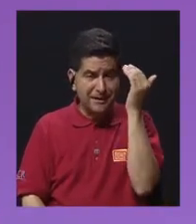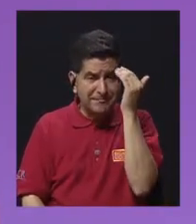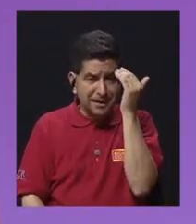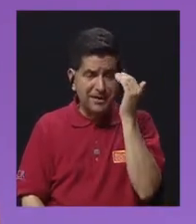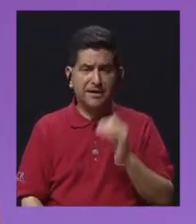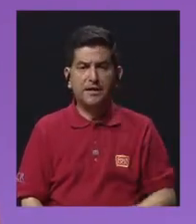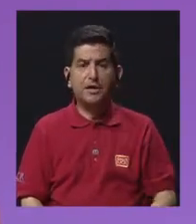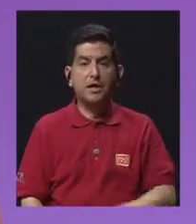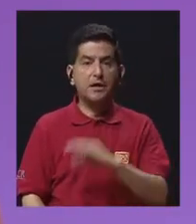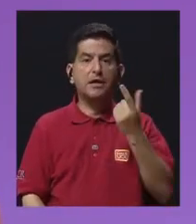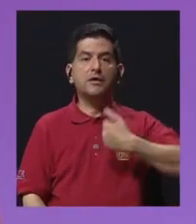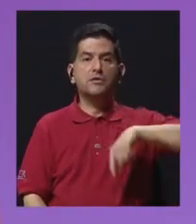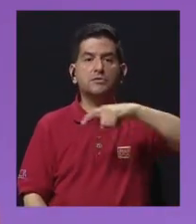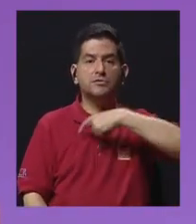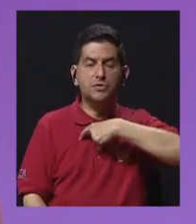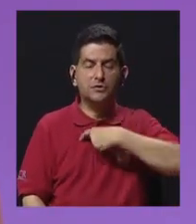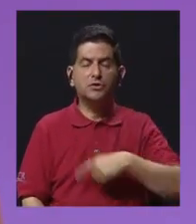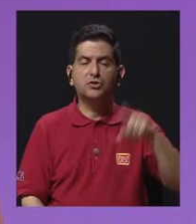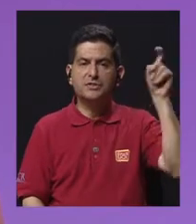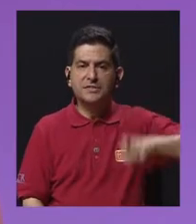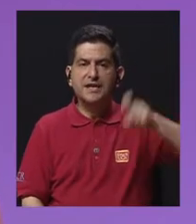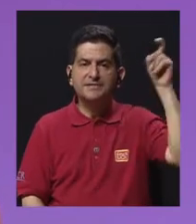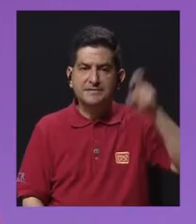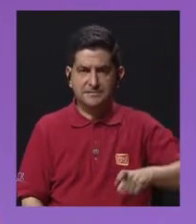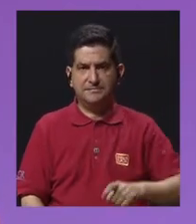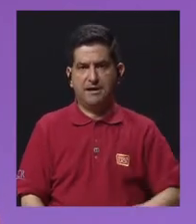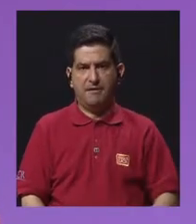si necesitamos, si se va